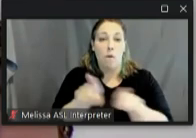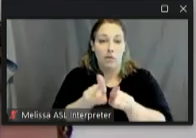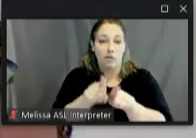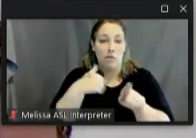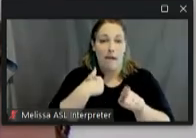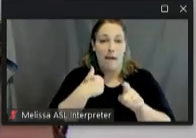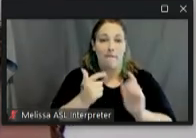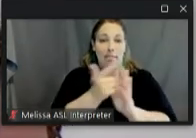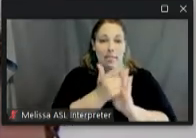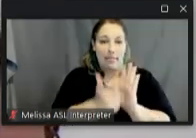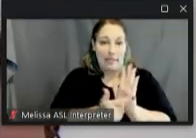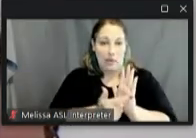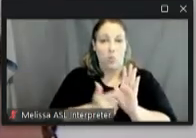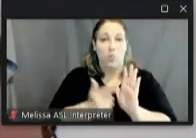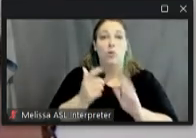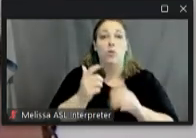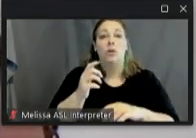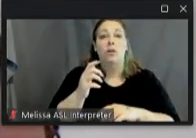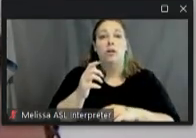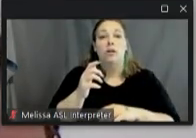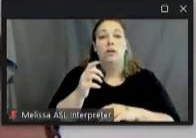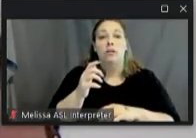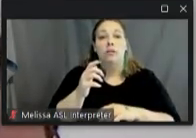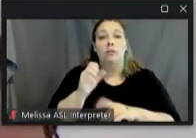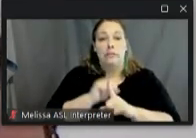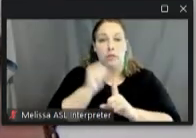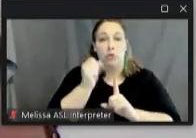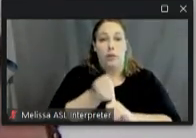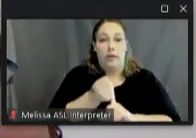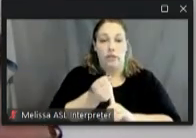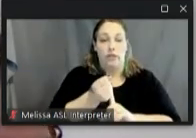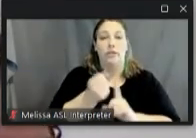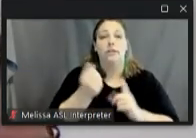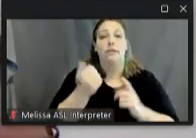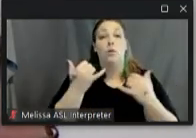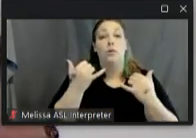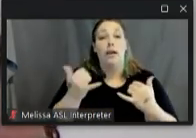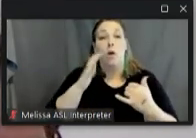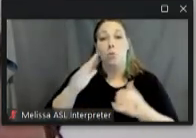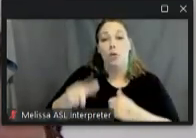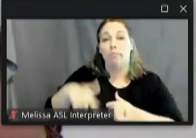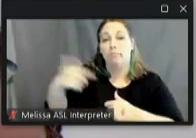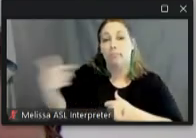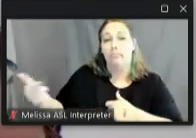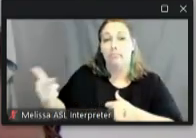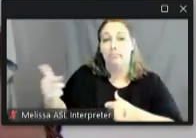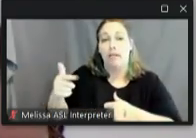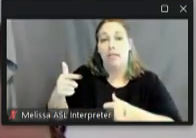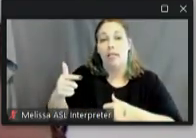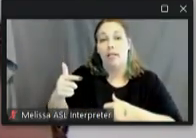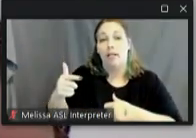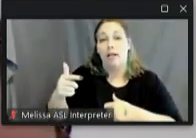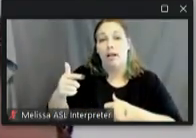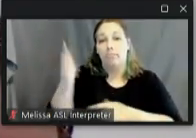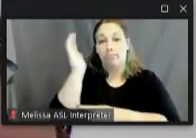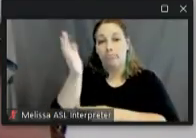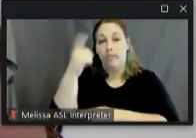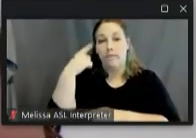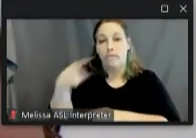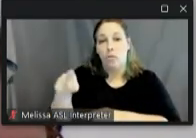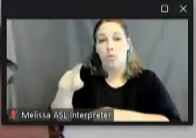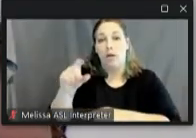la palabra entonces a la representante de la Secretaría de Estado en el Despacho de Asuntos de la Mujer, la abogada Andrea